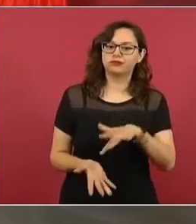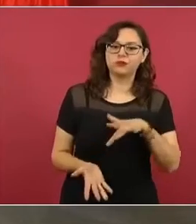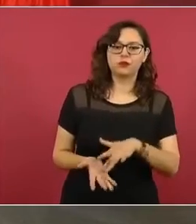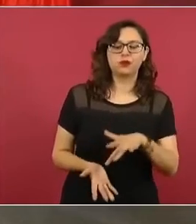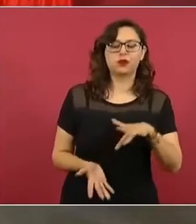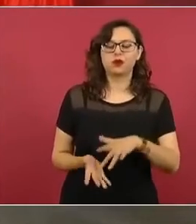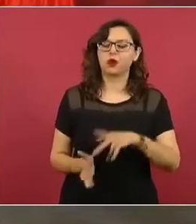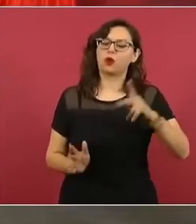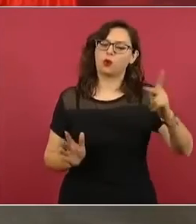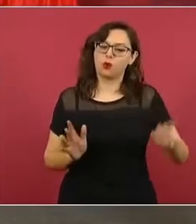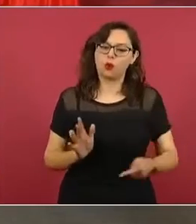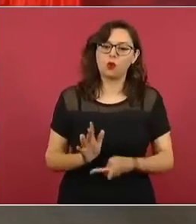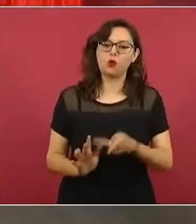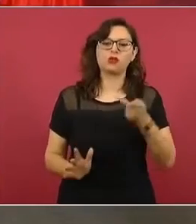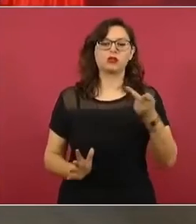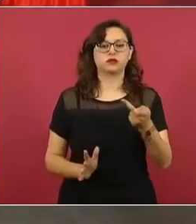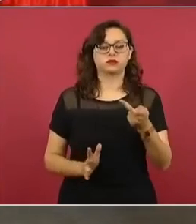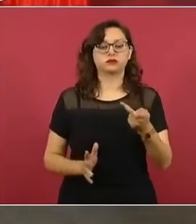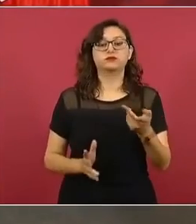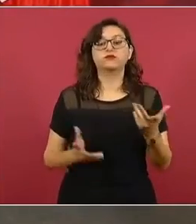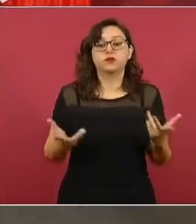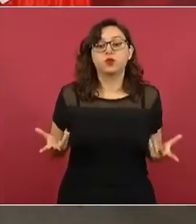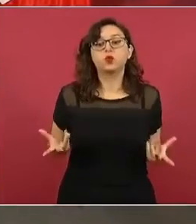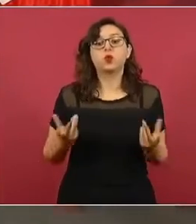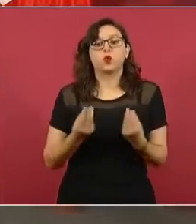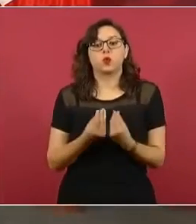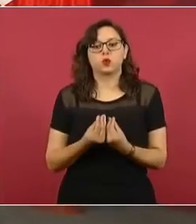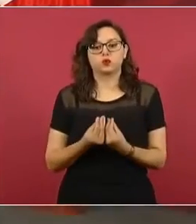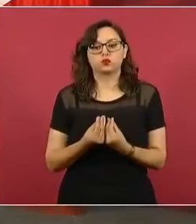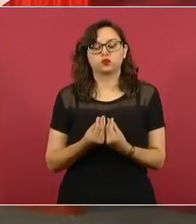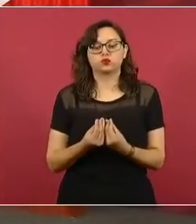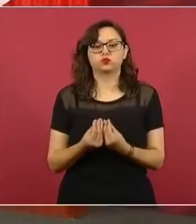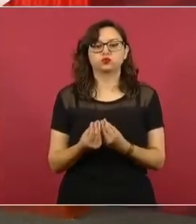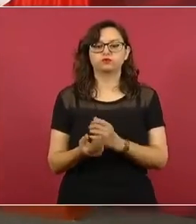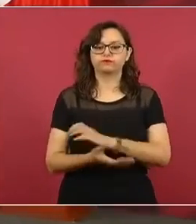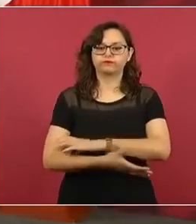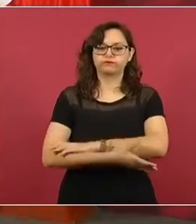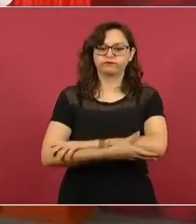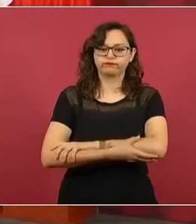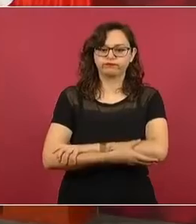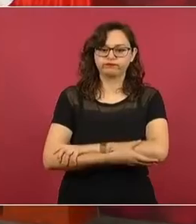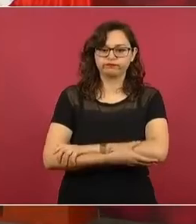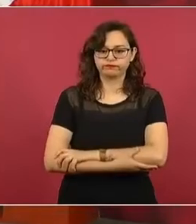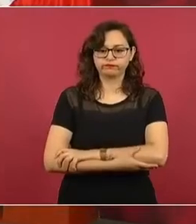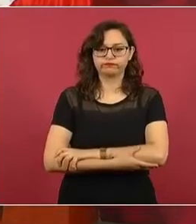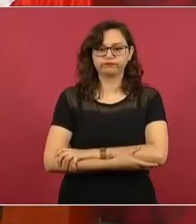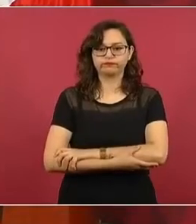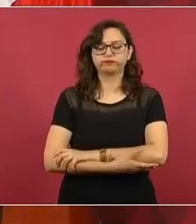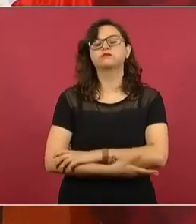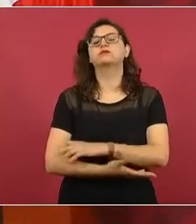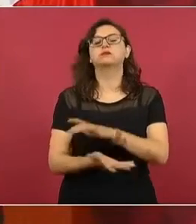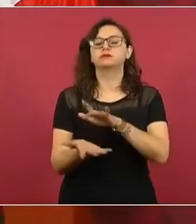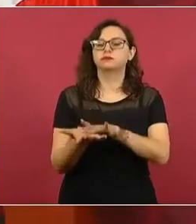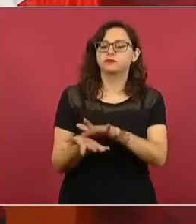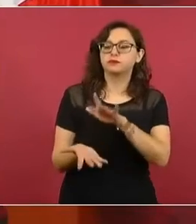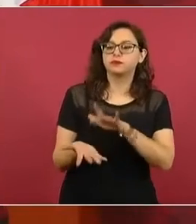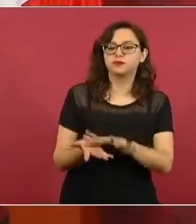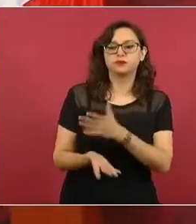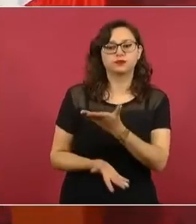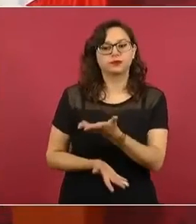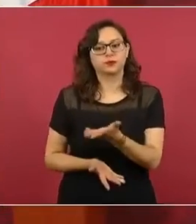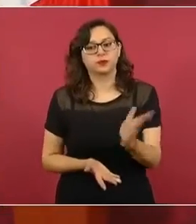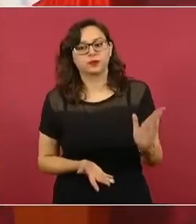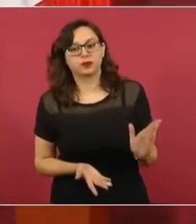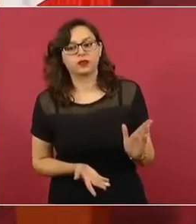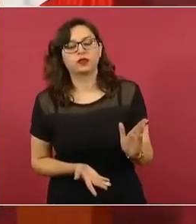con esta solidaridad de productores y de